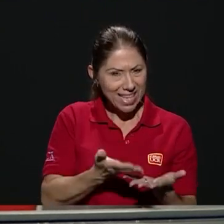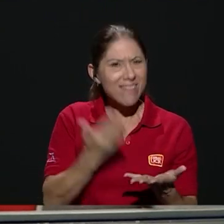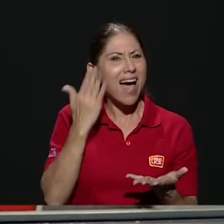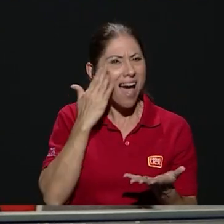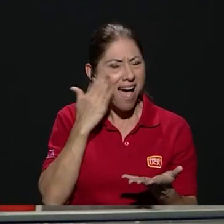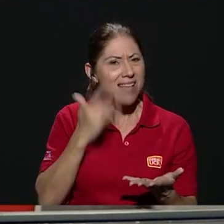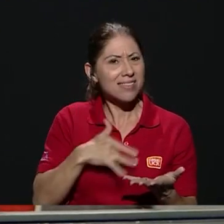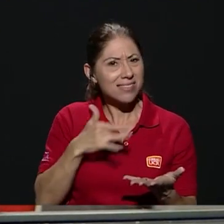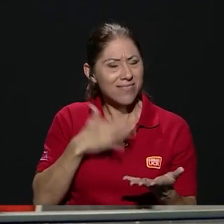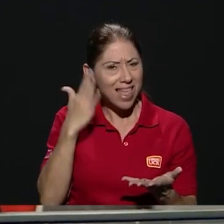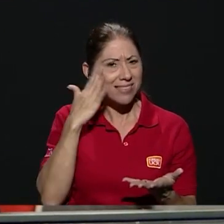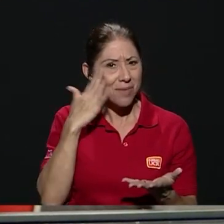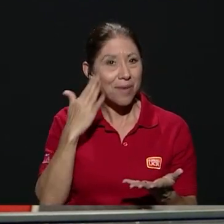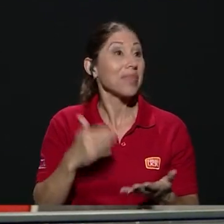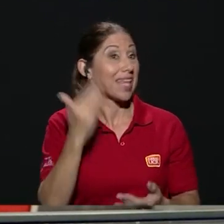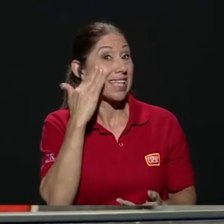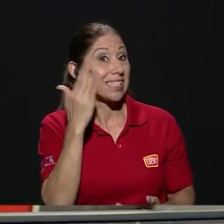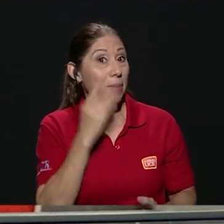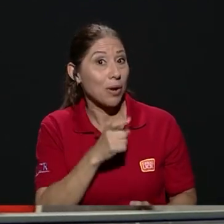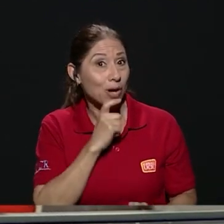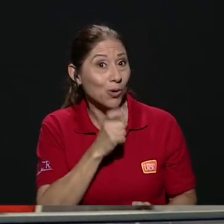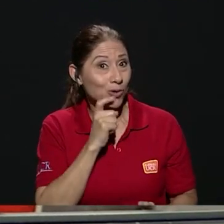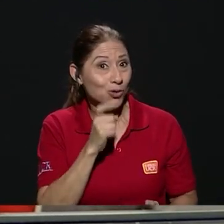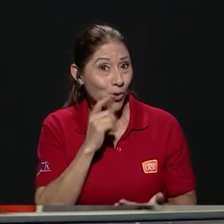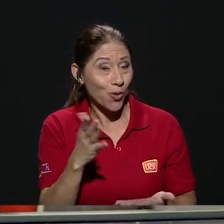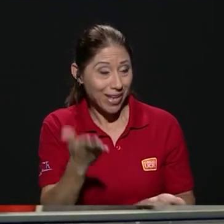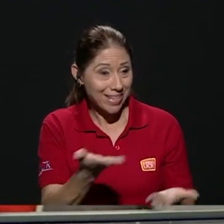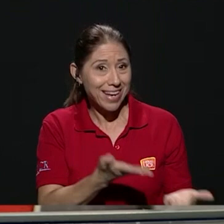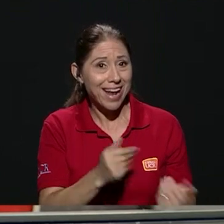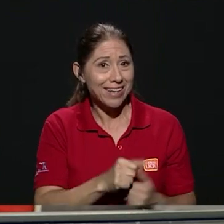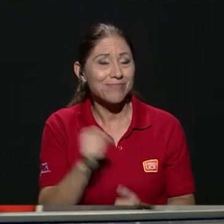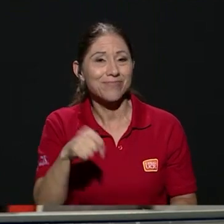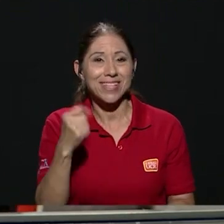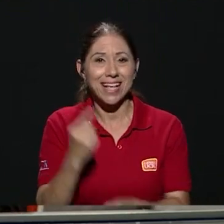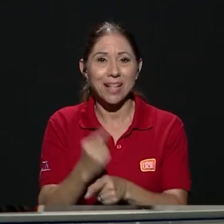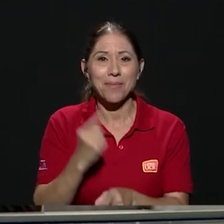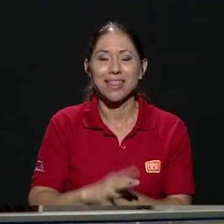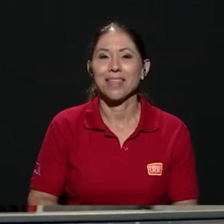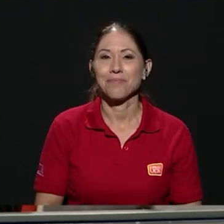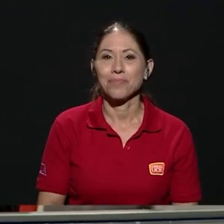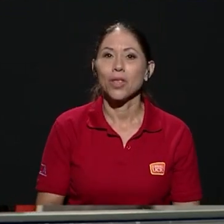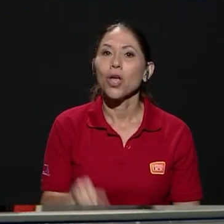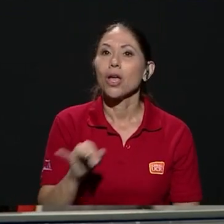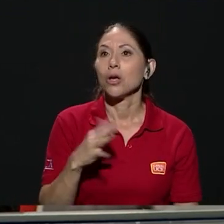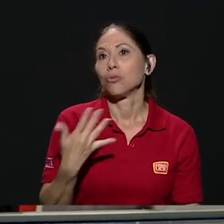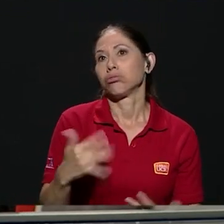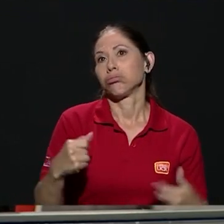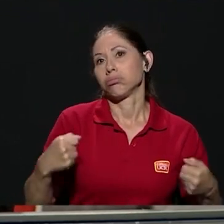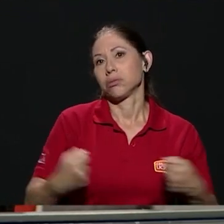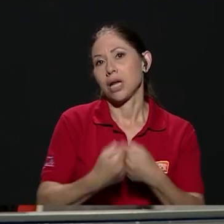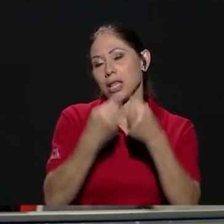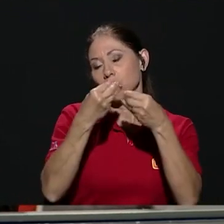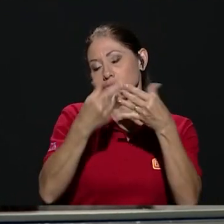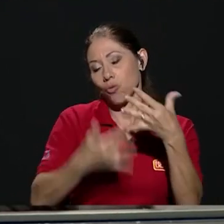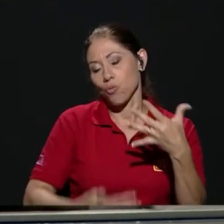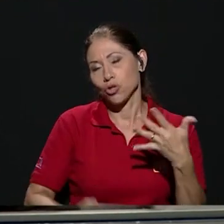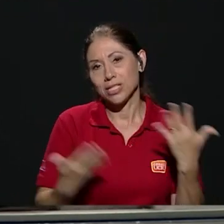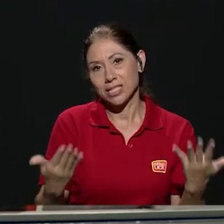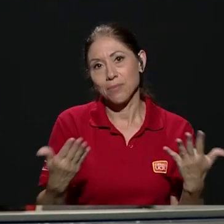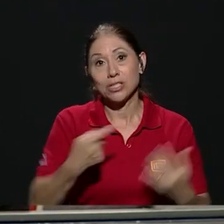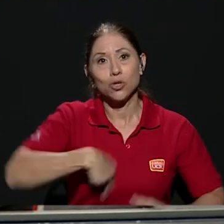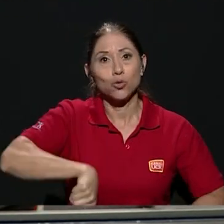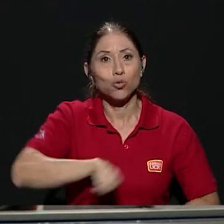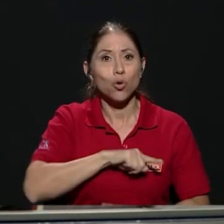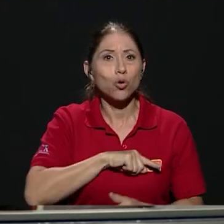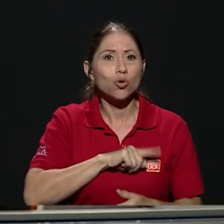reciba tenga esa sensibilidad. Sepa lo que costó que llegaran. Exacto. Exactamente. Retos, como dice la compañera, son muchísimos, ¿verdad?